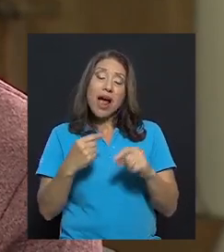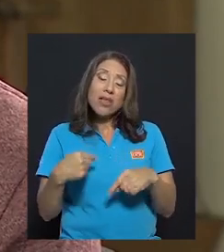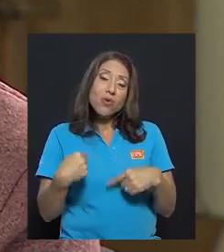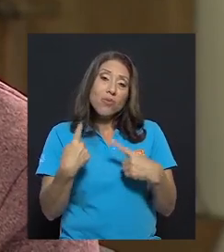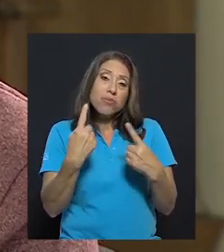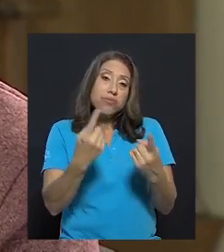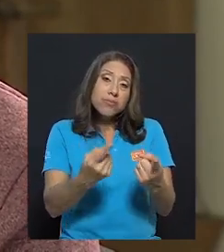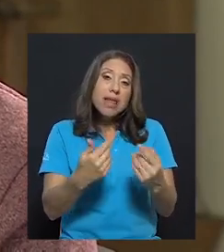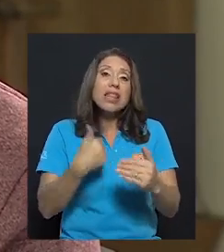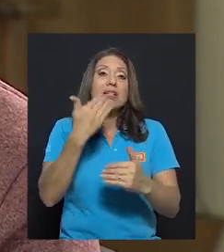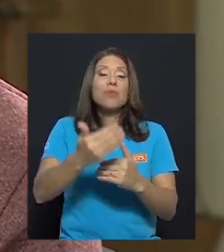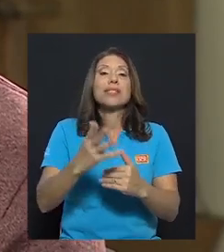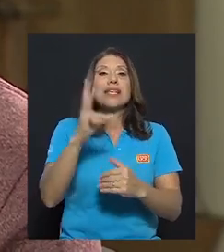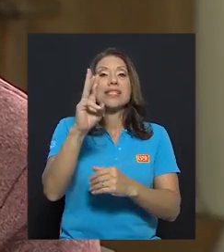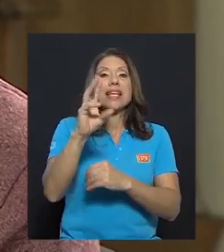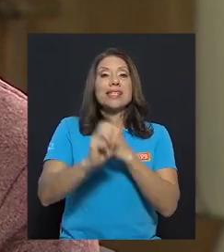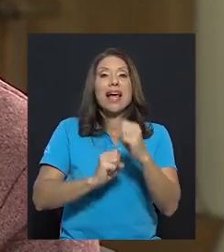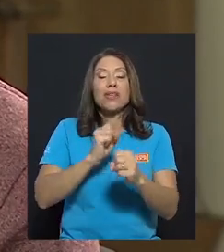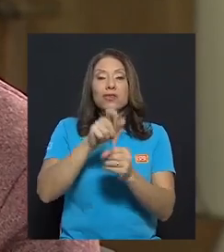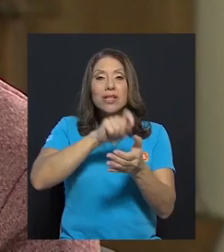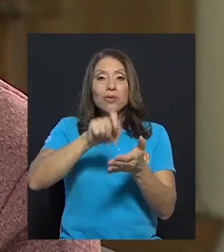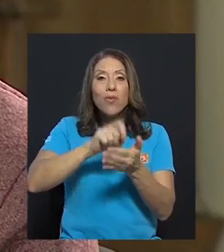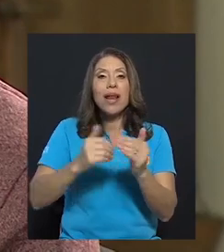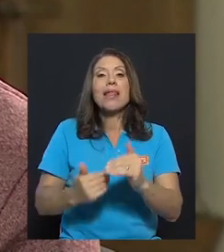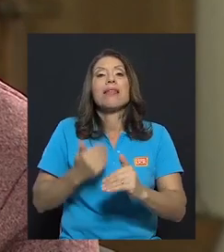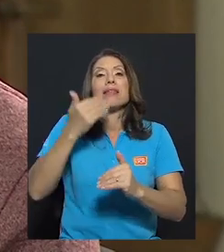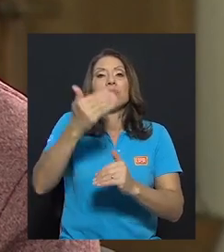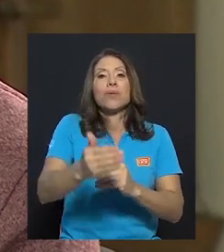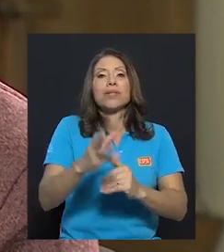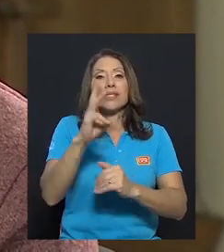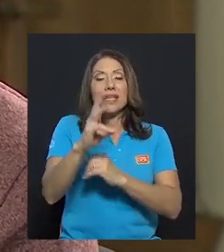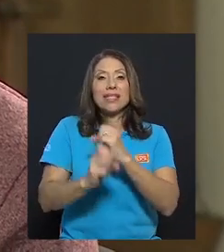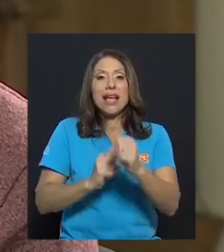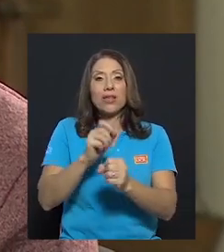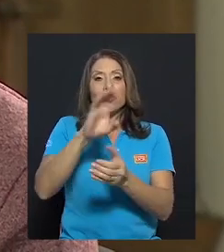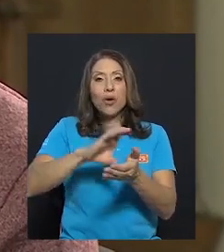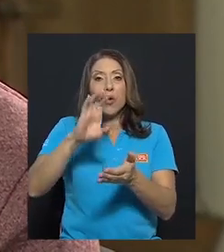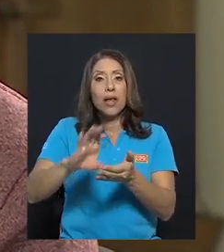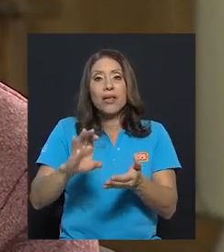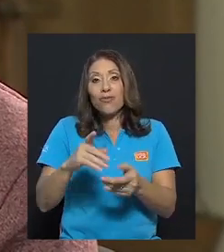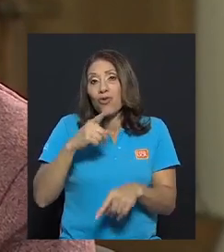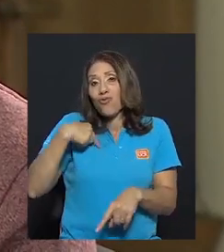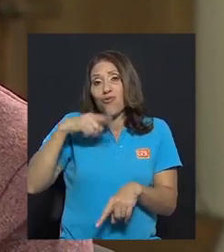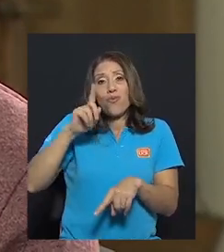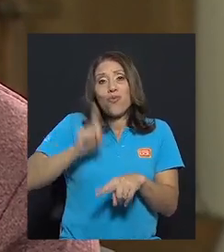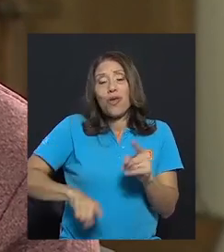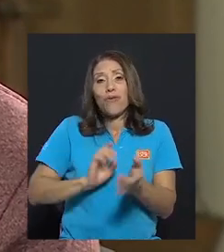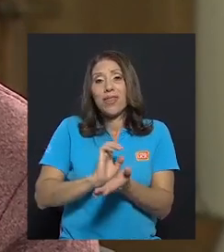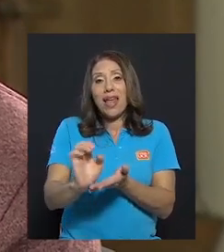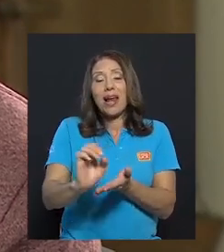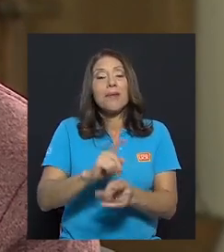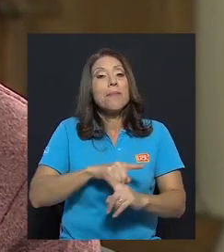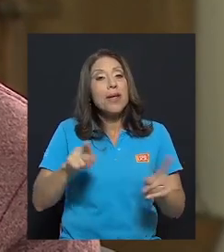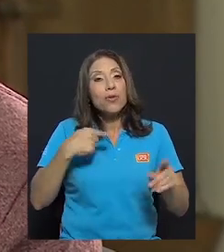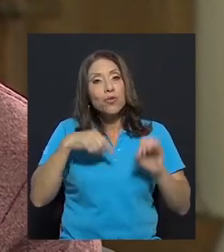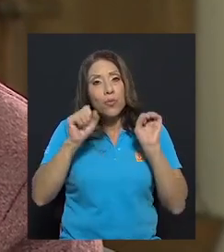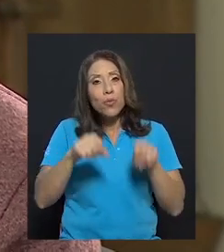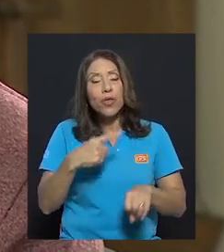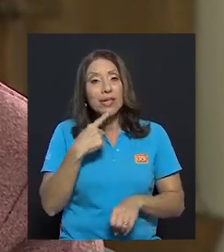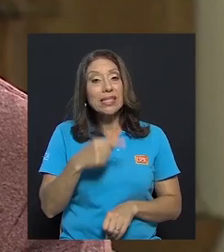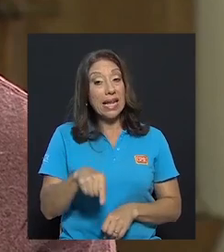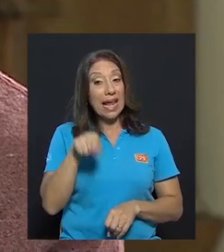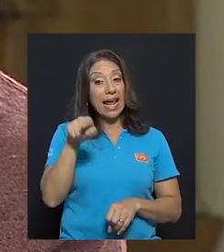más de escuela y 6 de colegio, no lo puedo evitar. Pero yo sí puedo decir, él está actuando de manera diferente porque